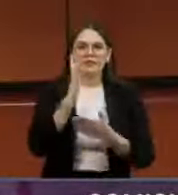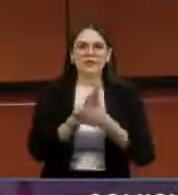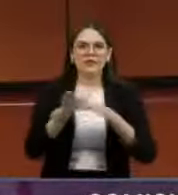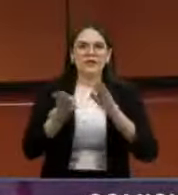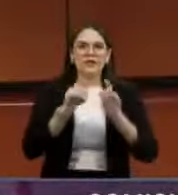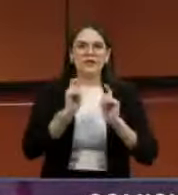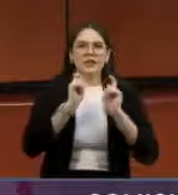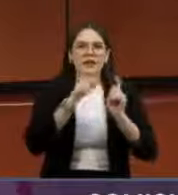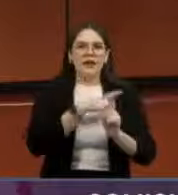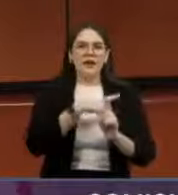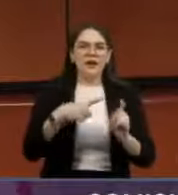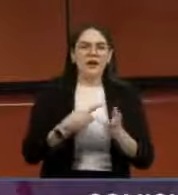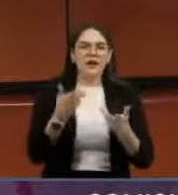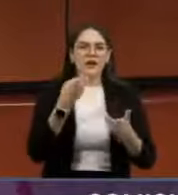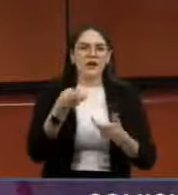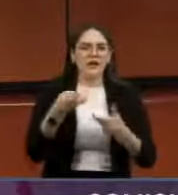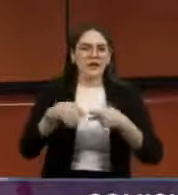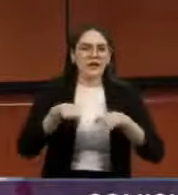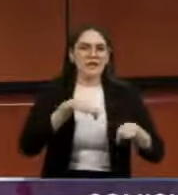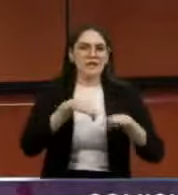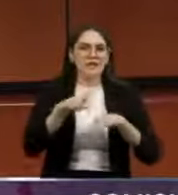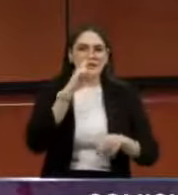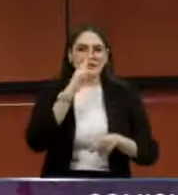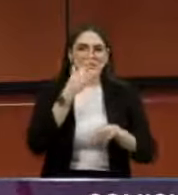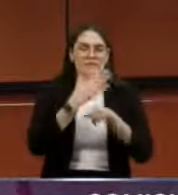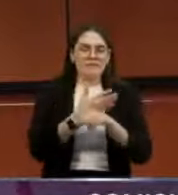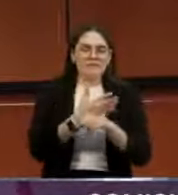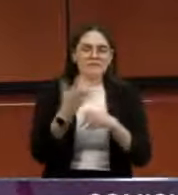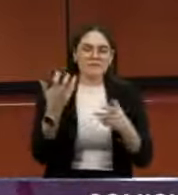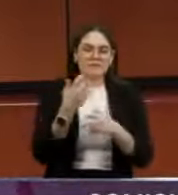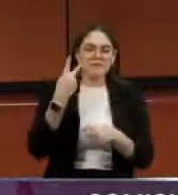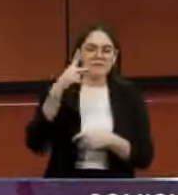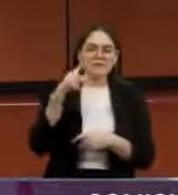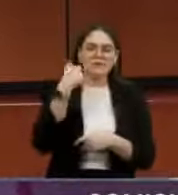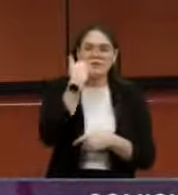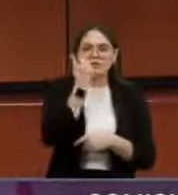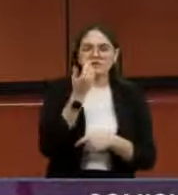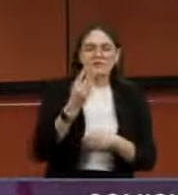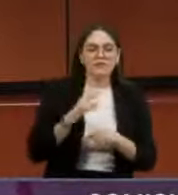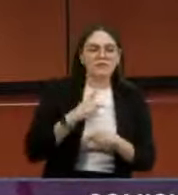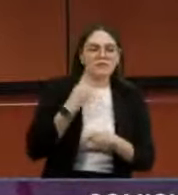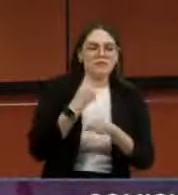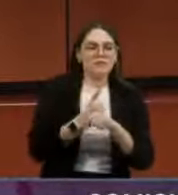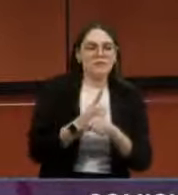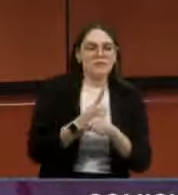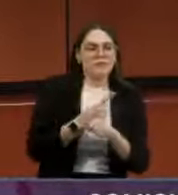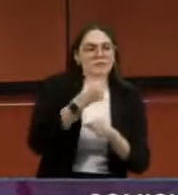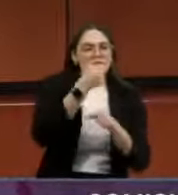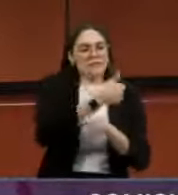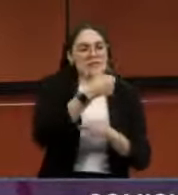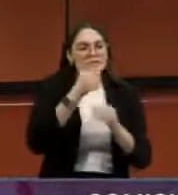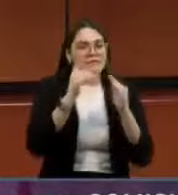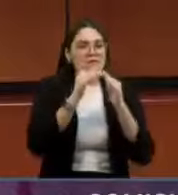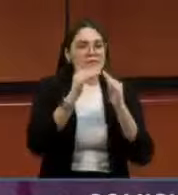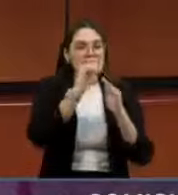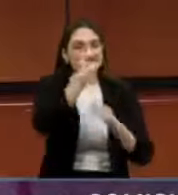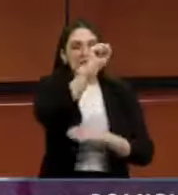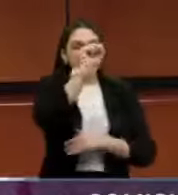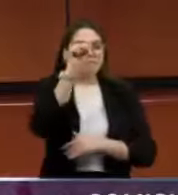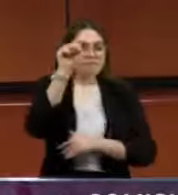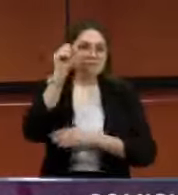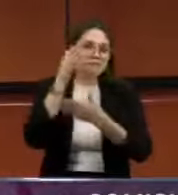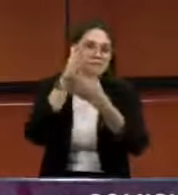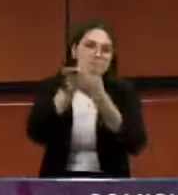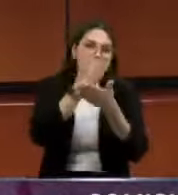de transformación y de liberación de manera voluntaria, casa por casa, corazón